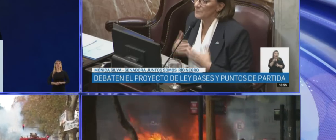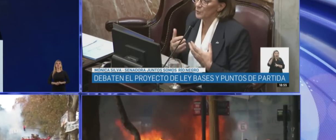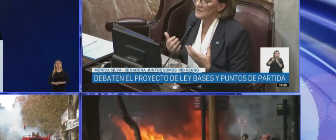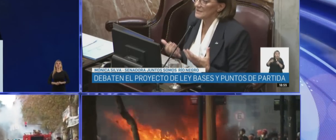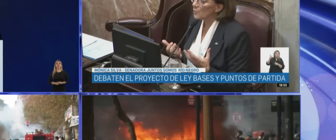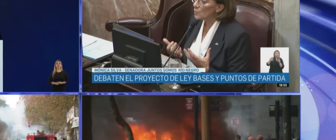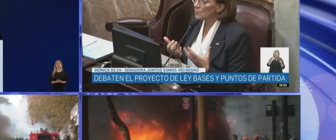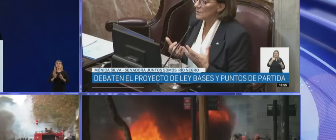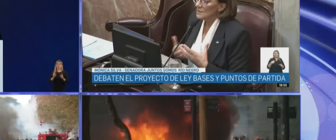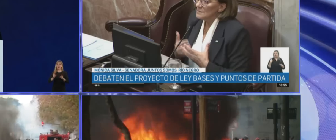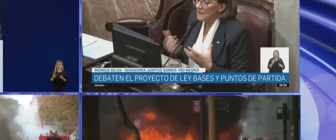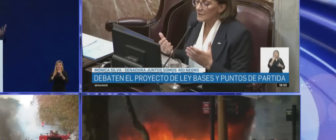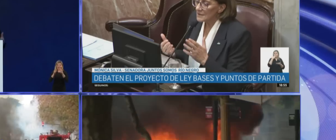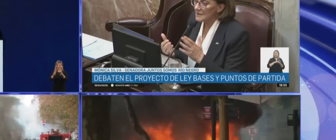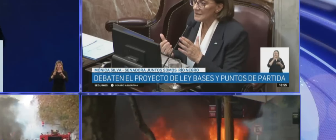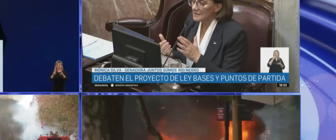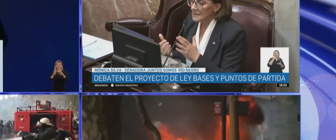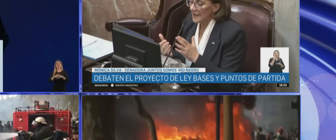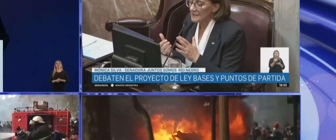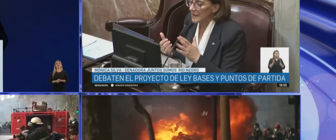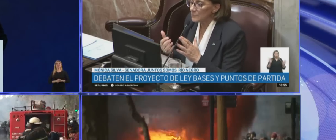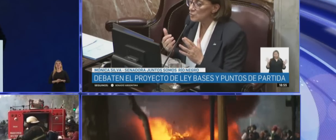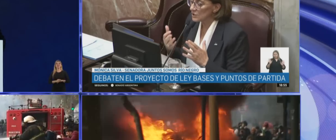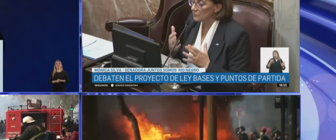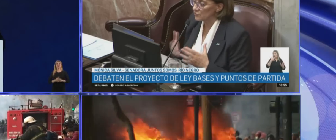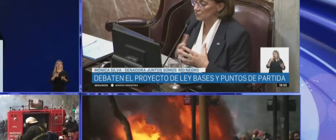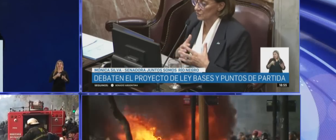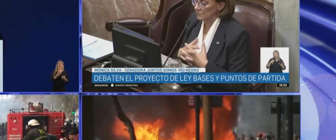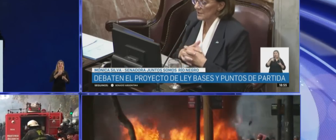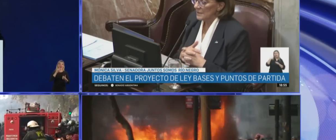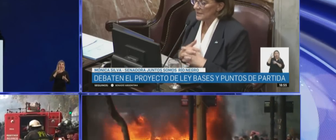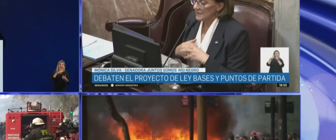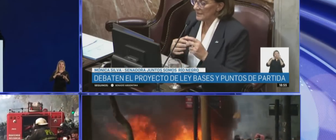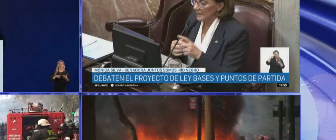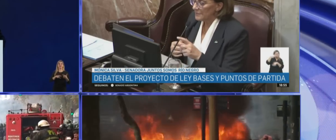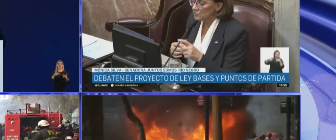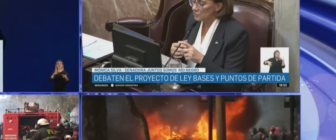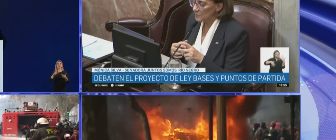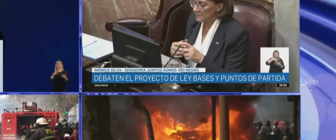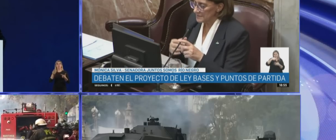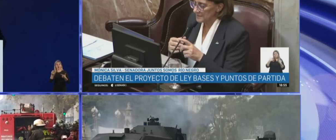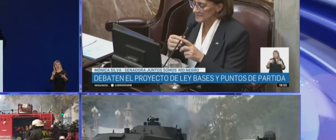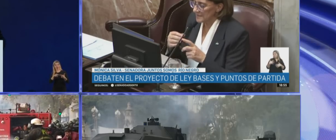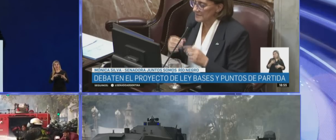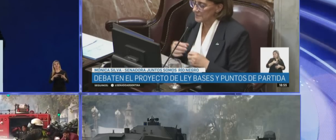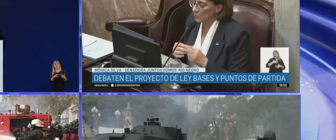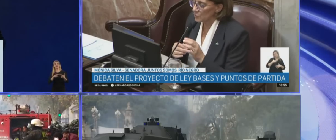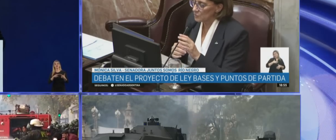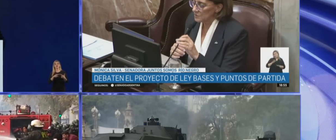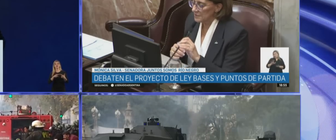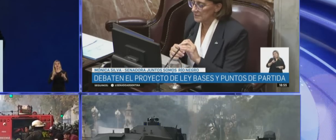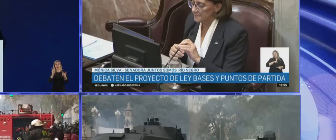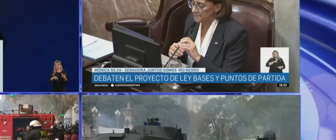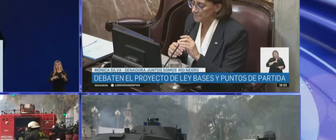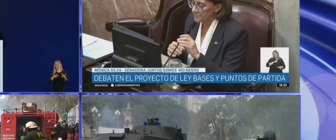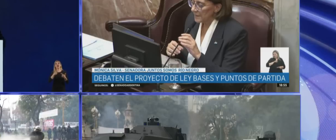dichas estas referencias, tanto en el plano fiscal como en el plano monetario, es decir, producto del